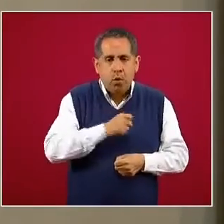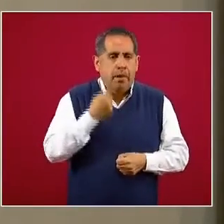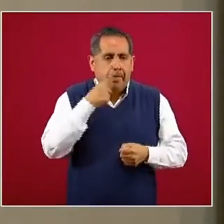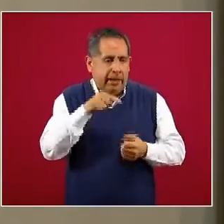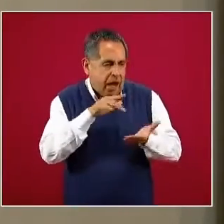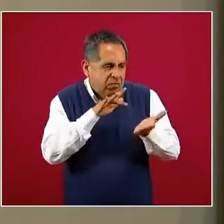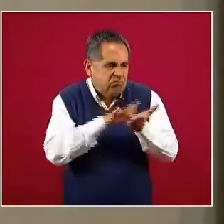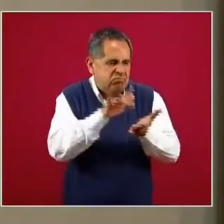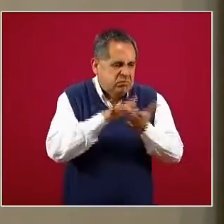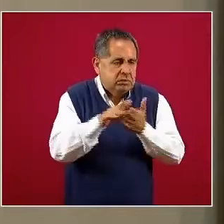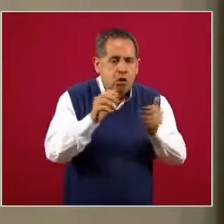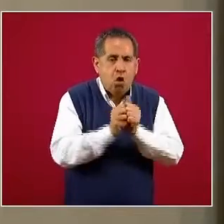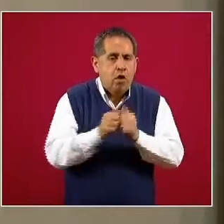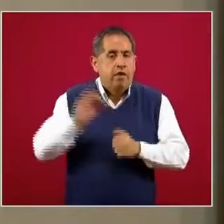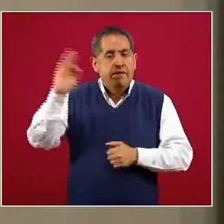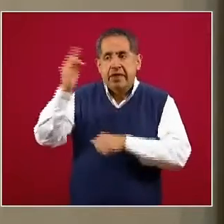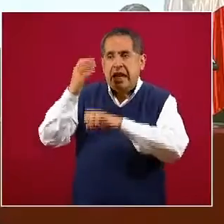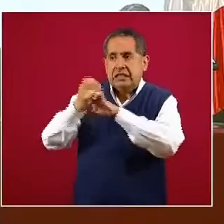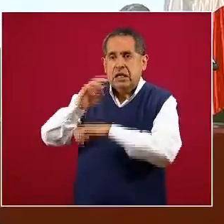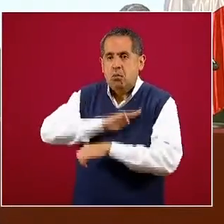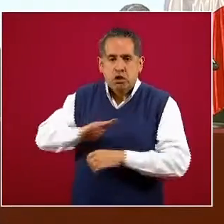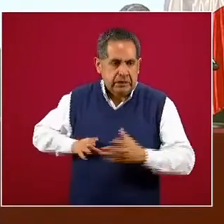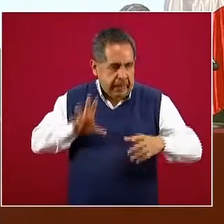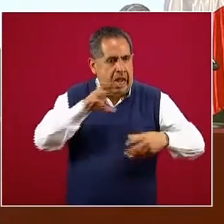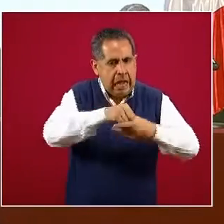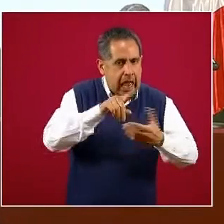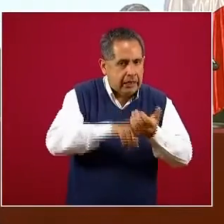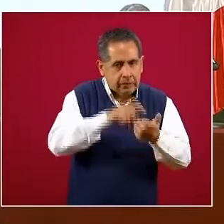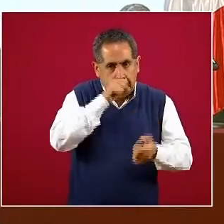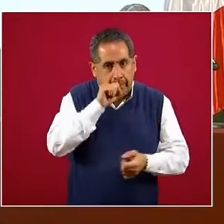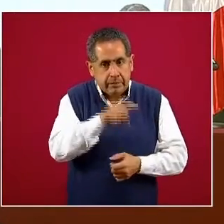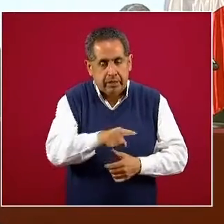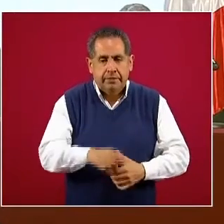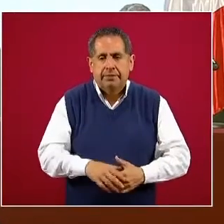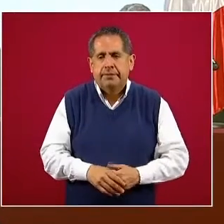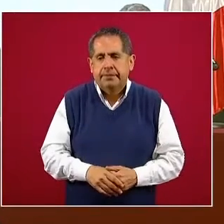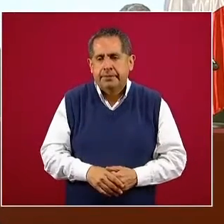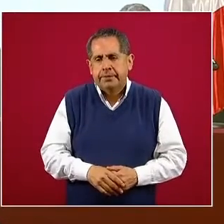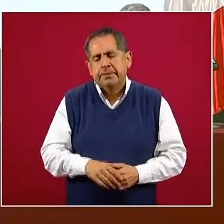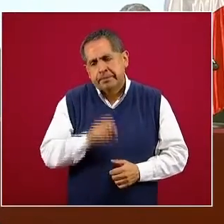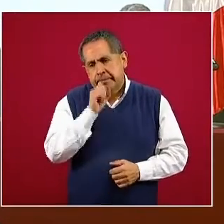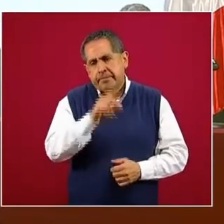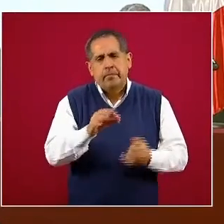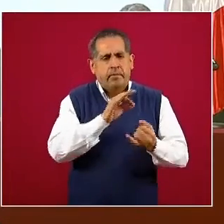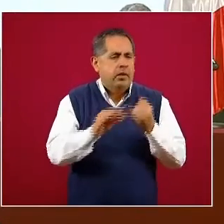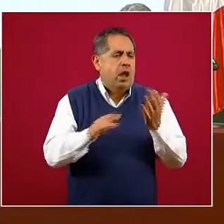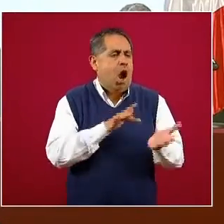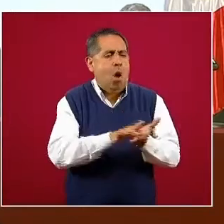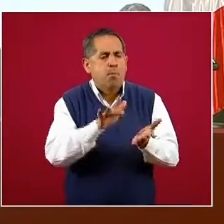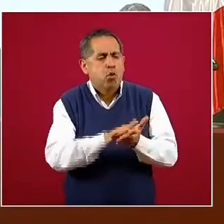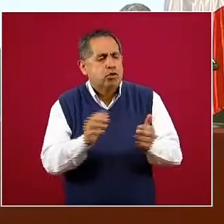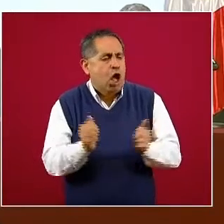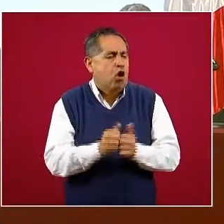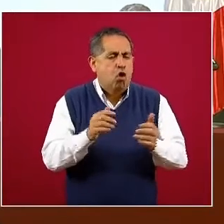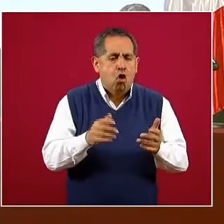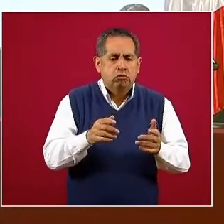se tengan un proceso de formación y de participación en los programas de la Procuraduría. La siguiente, por